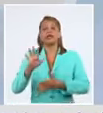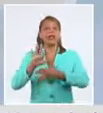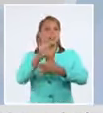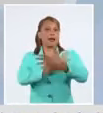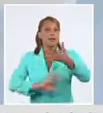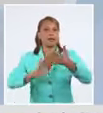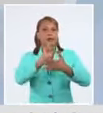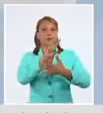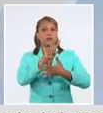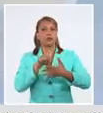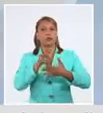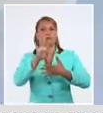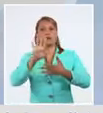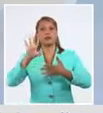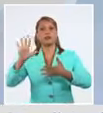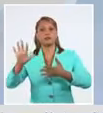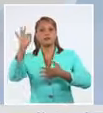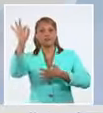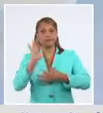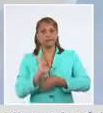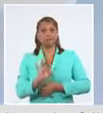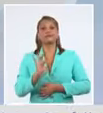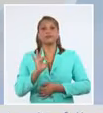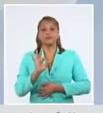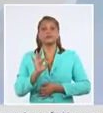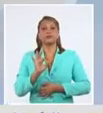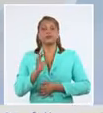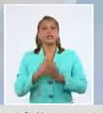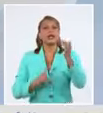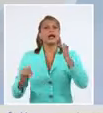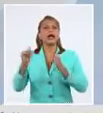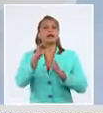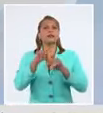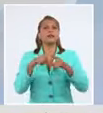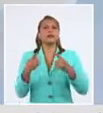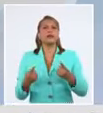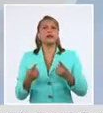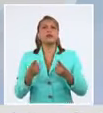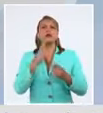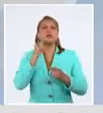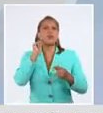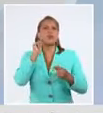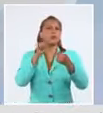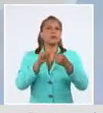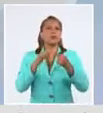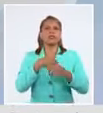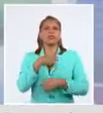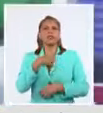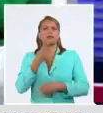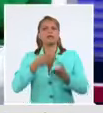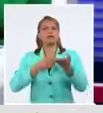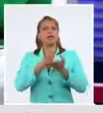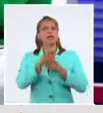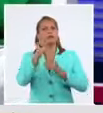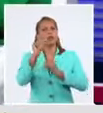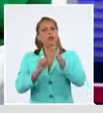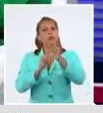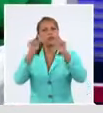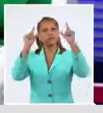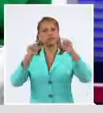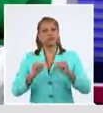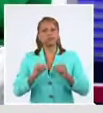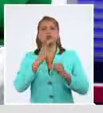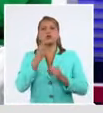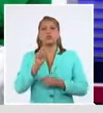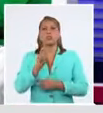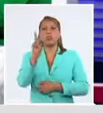de 2,45%, y alta para los propósitos que tenemos de seguirla disminuyendo. Los 2 evacuados,